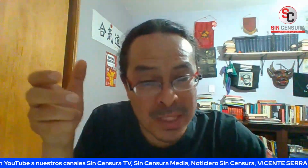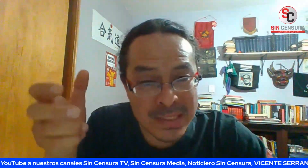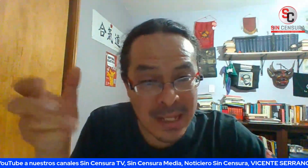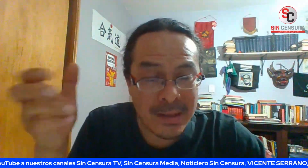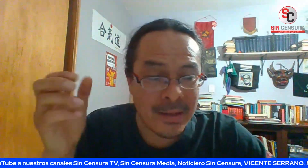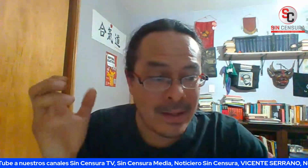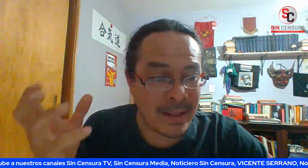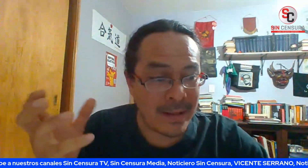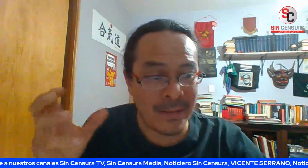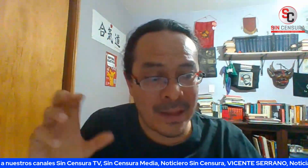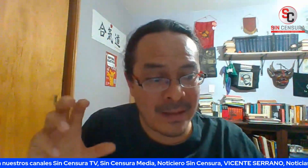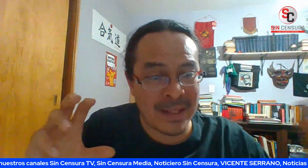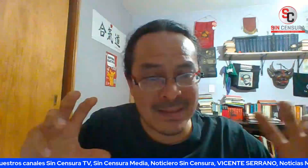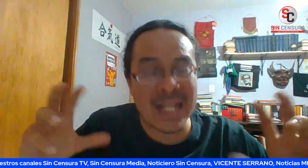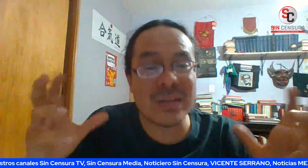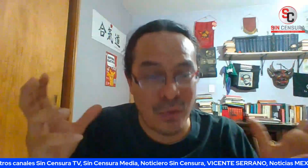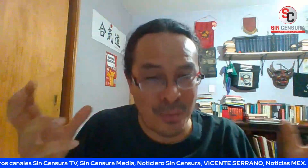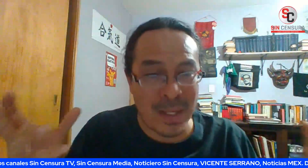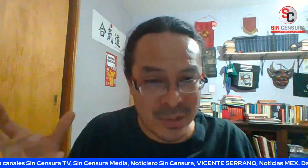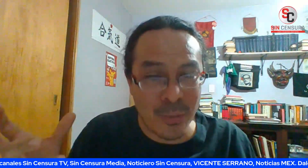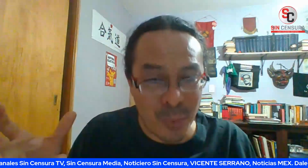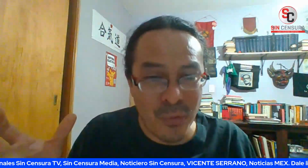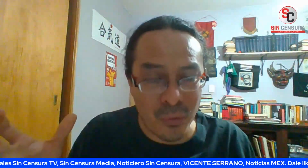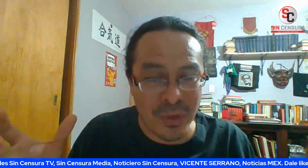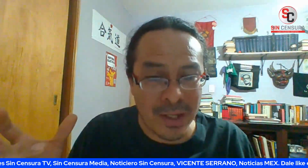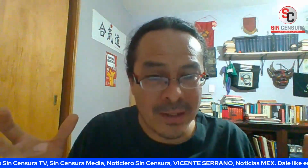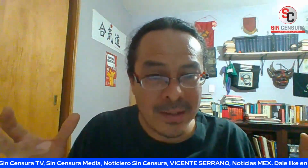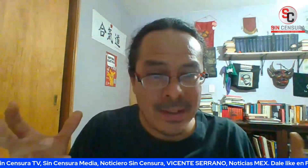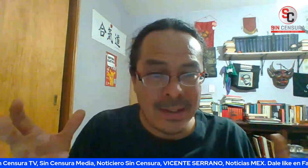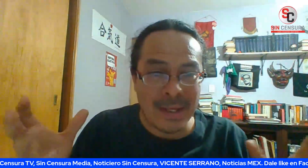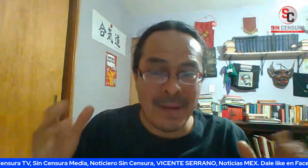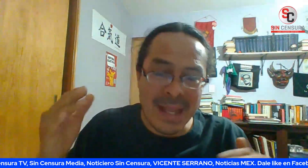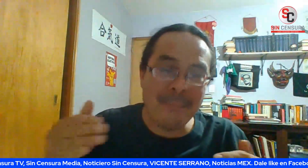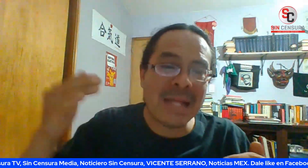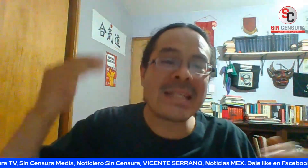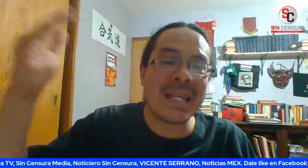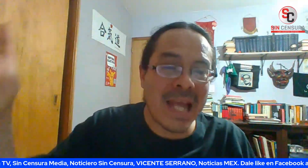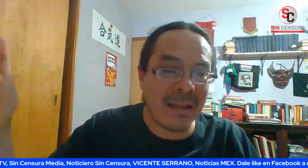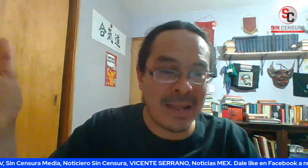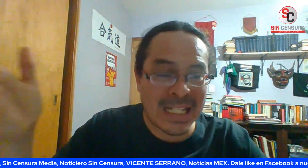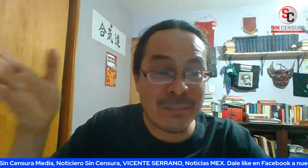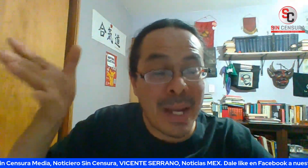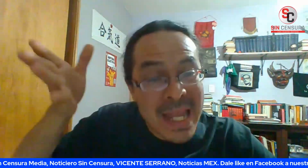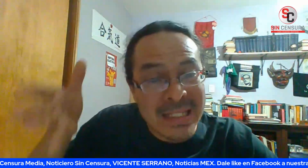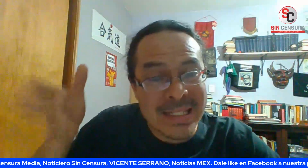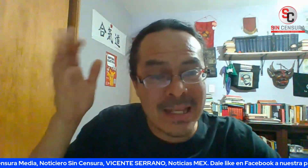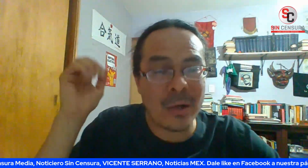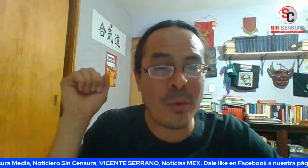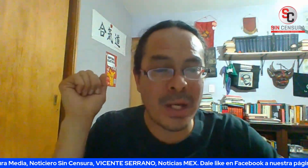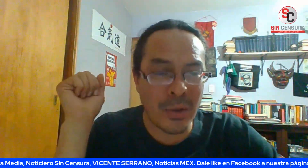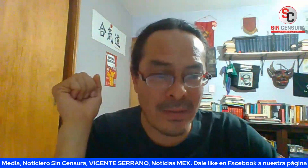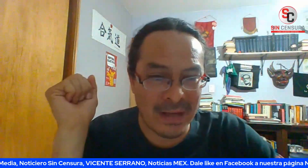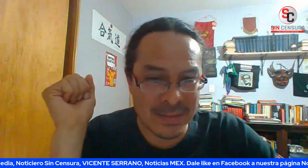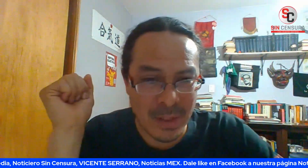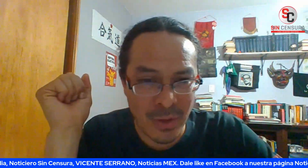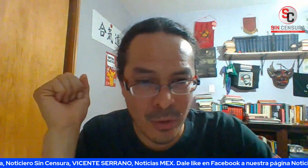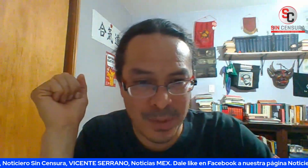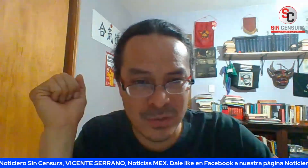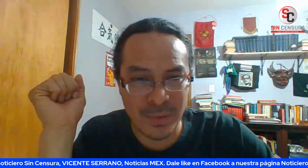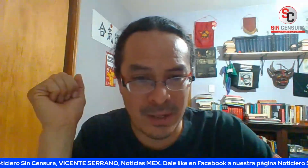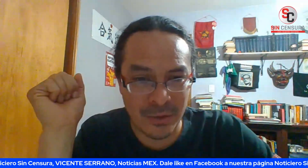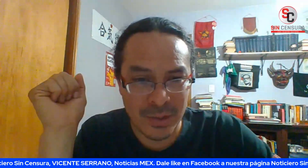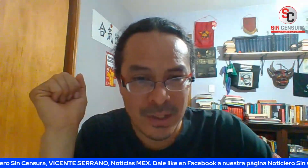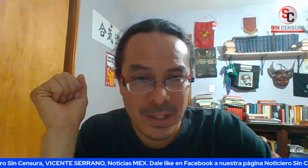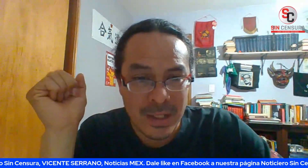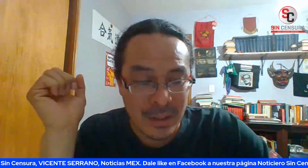una propuesta de transformación profunda que vaya más allá de la experiencia del gobierno de Andrés Manuel